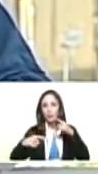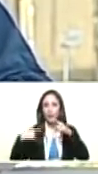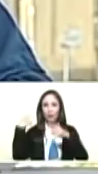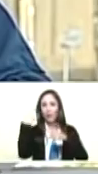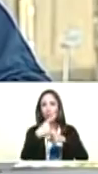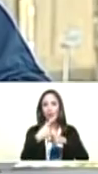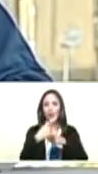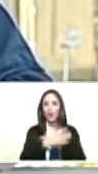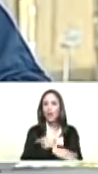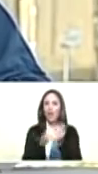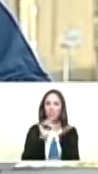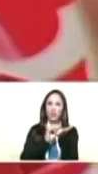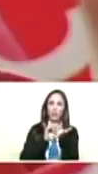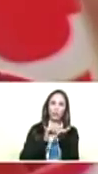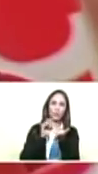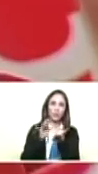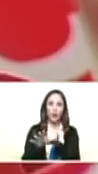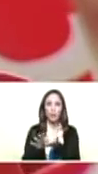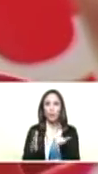eres colombiano.